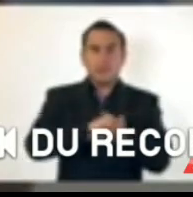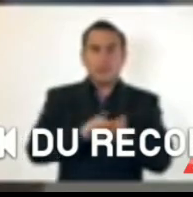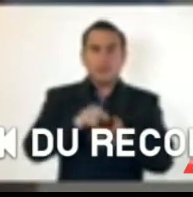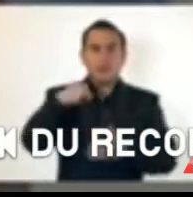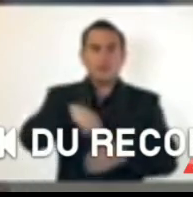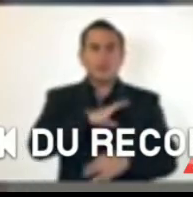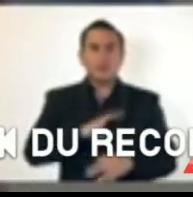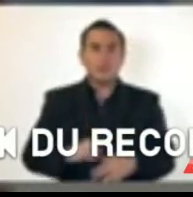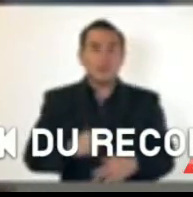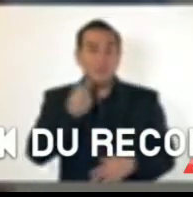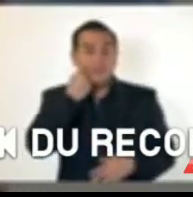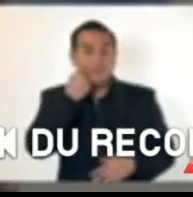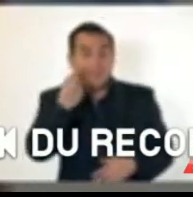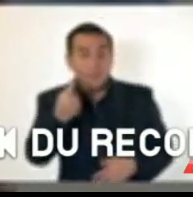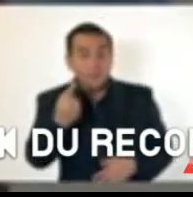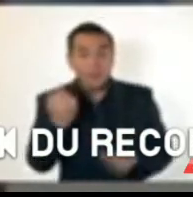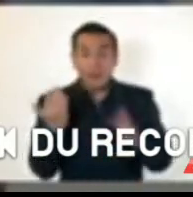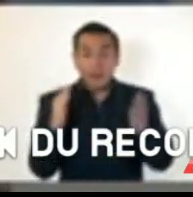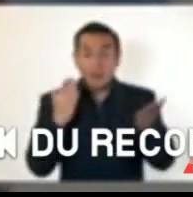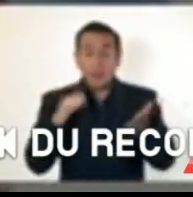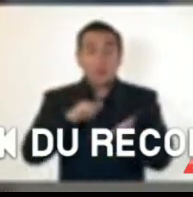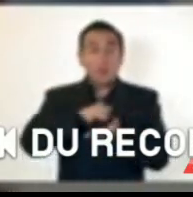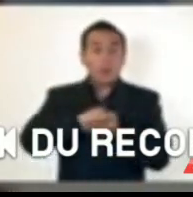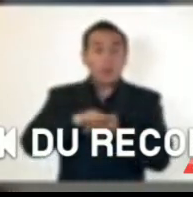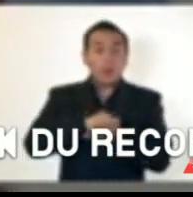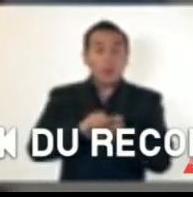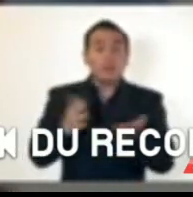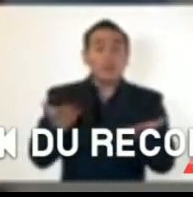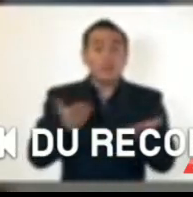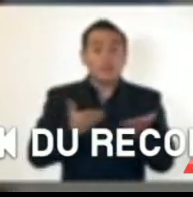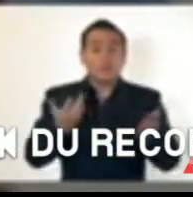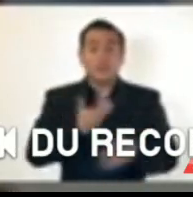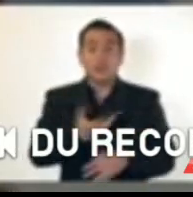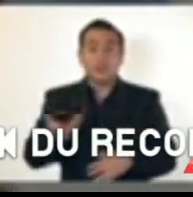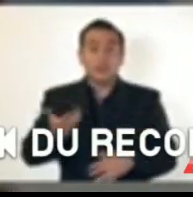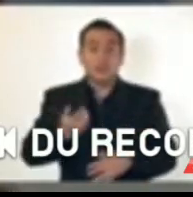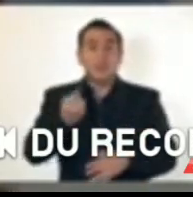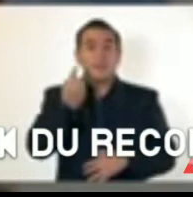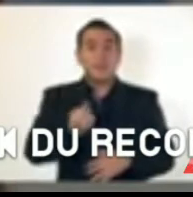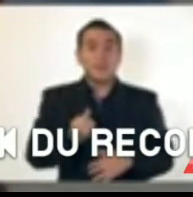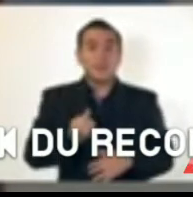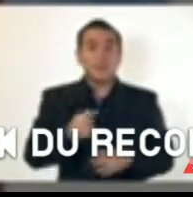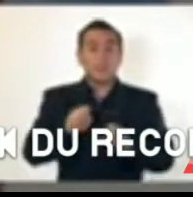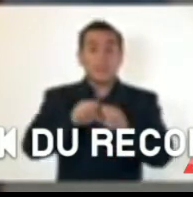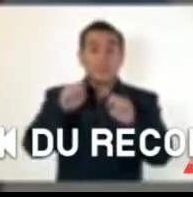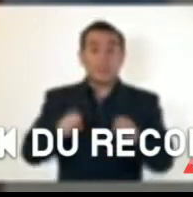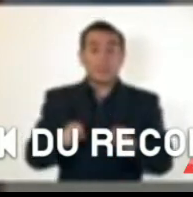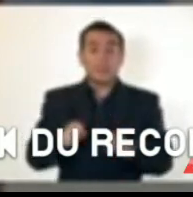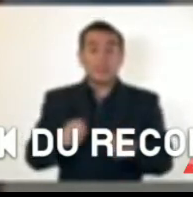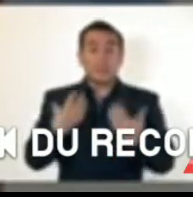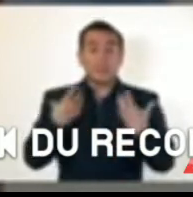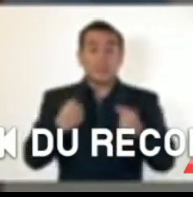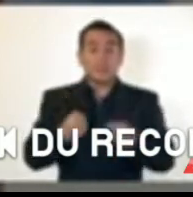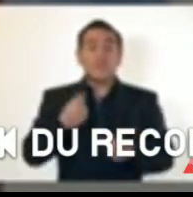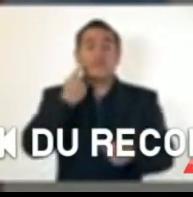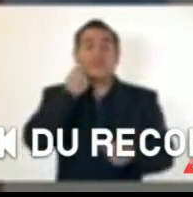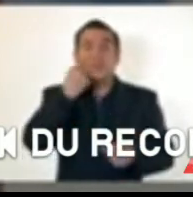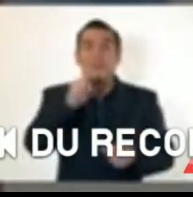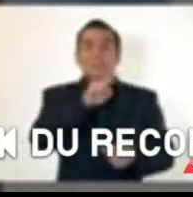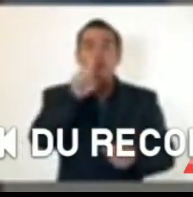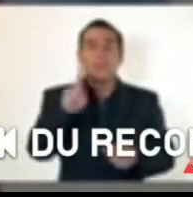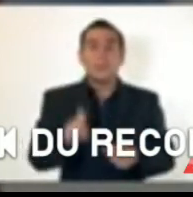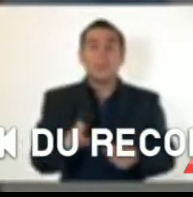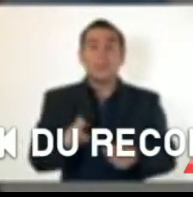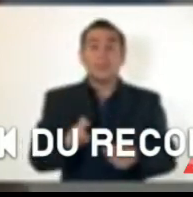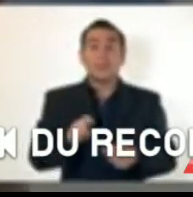preparar. Bueno, miren lo que está pasando en Nueva York. En Nueva York ya ni siquiera están atendiendo a la gente que no está grave. Y los que no me crean, hay 500,000 de salvadoreños en Nueva